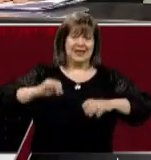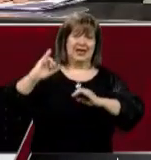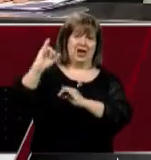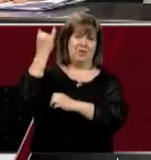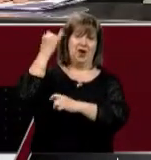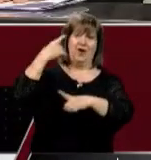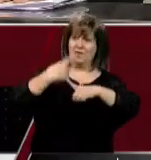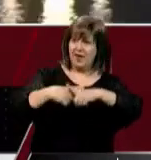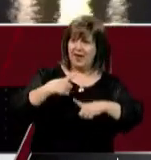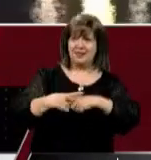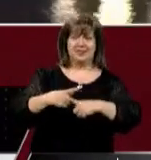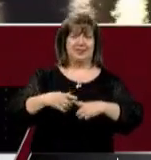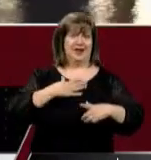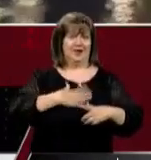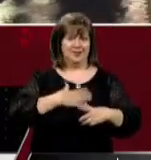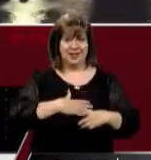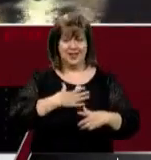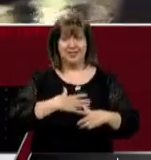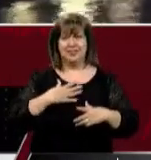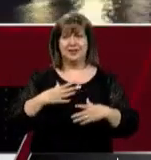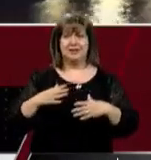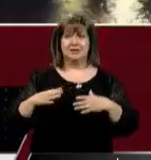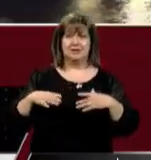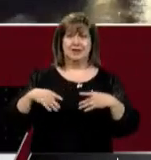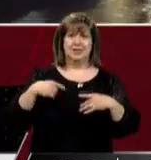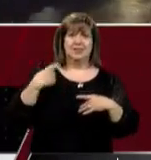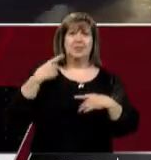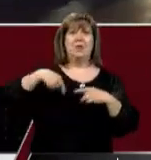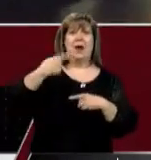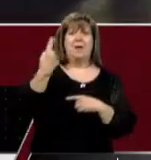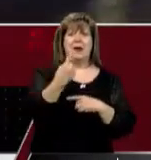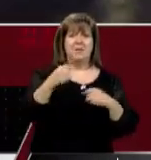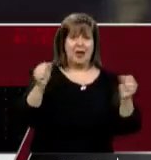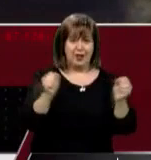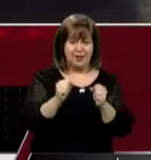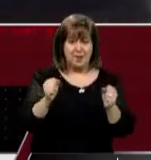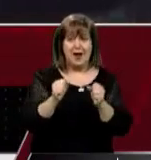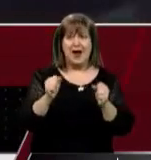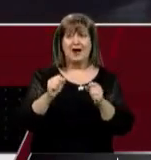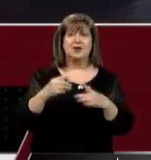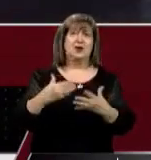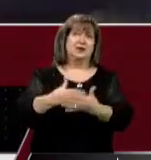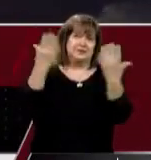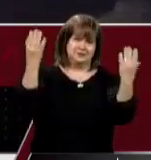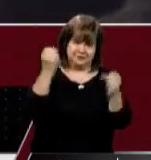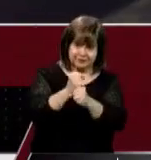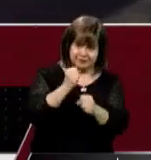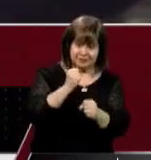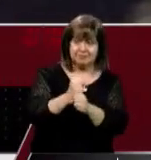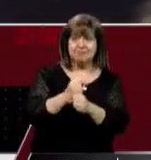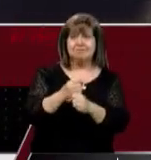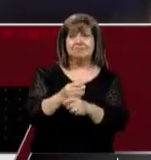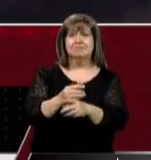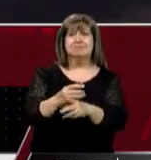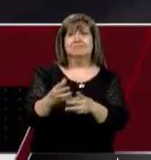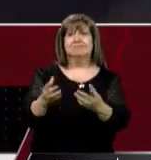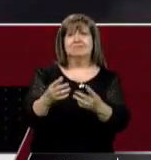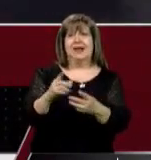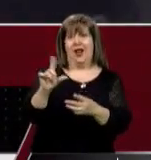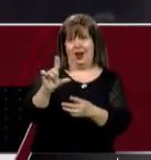y después el primer de mayo, quindi la fiesta de los trabajadores, pero